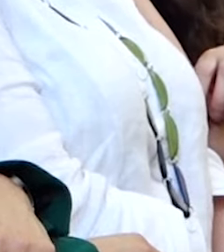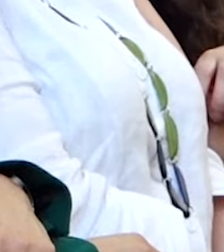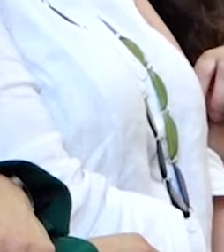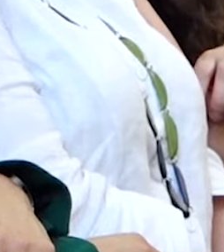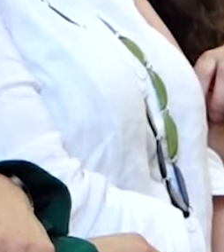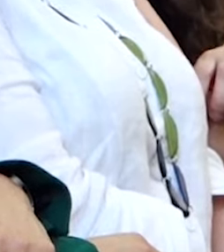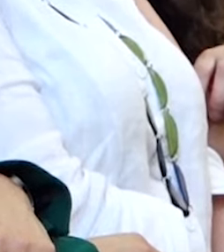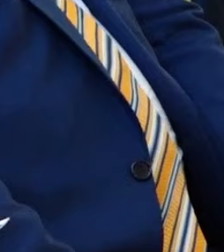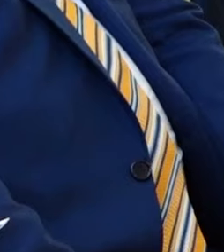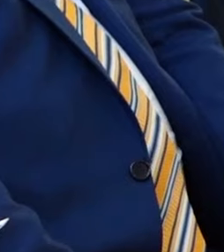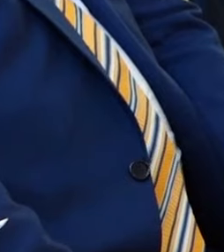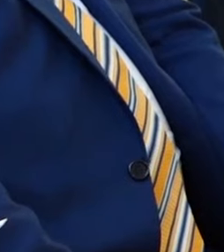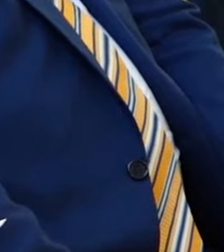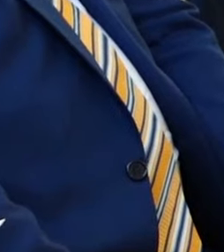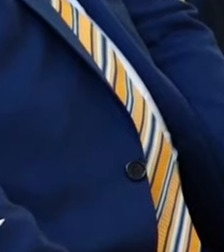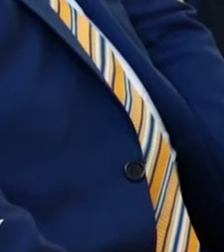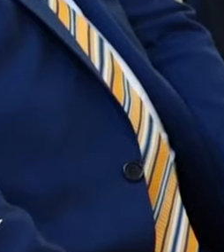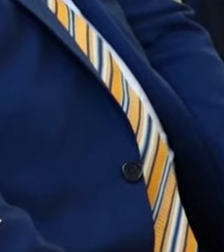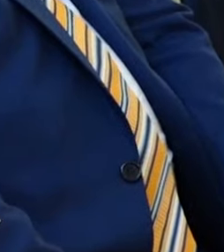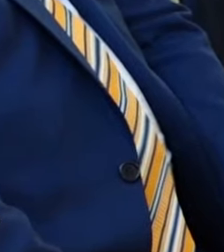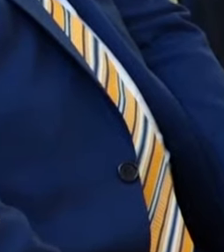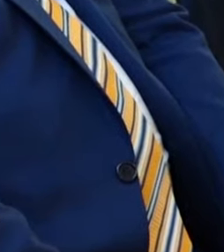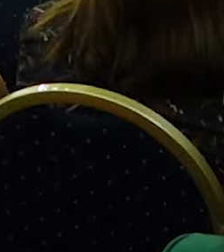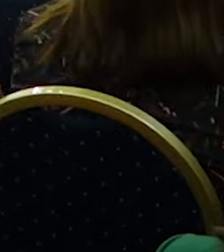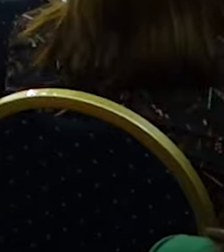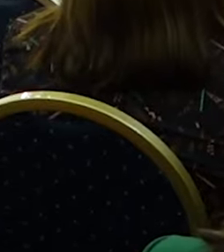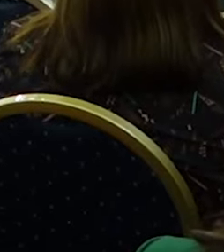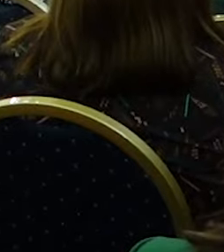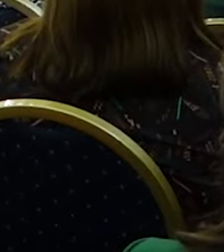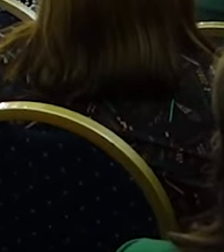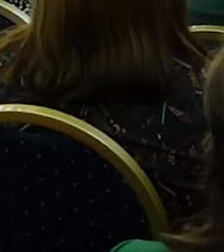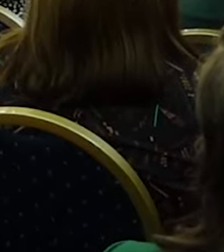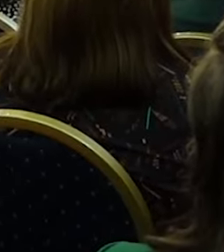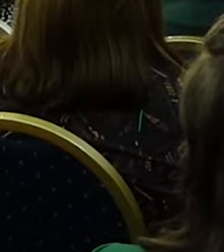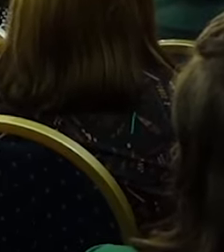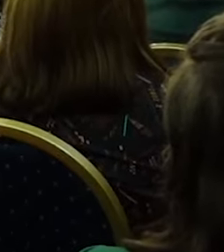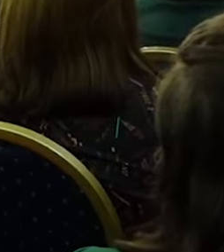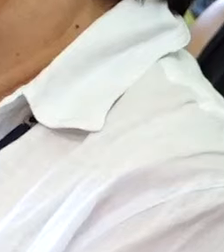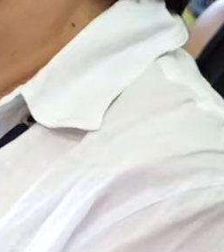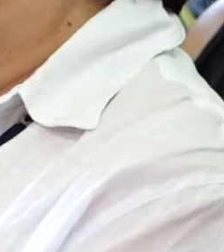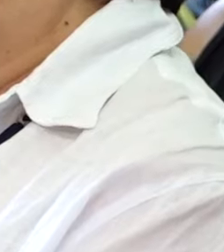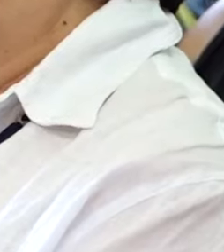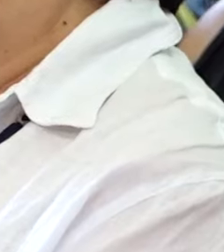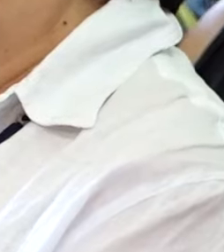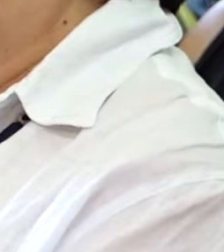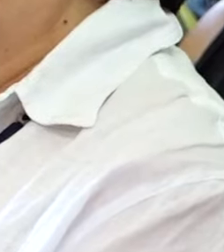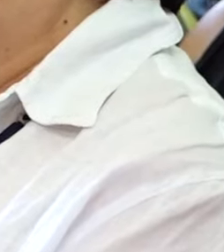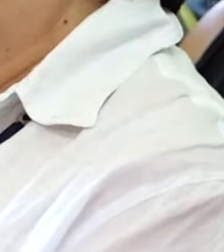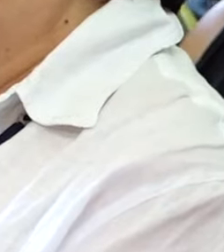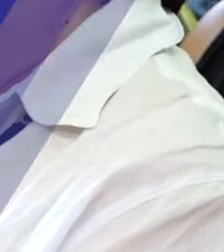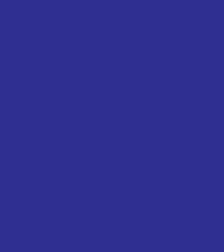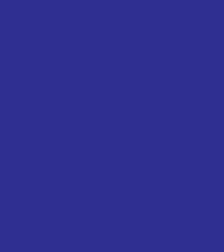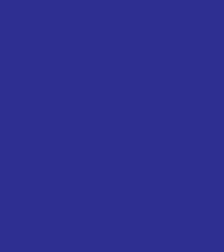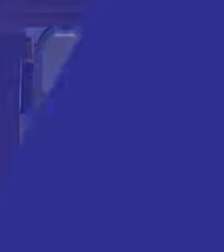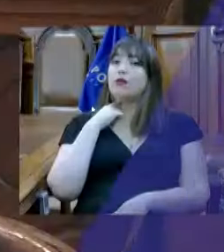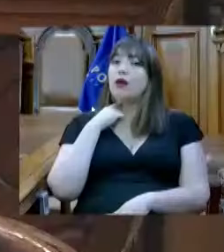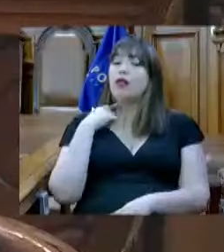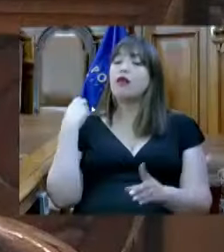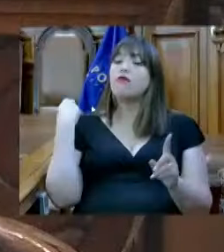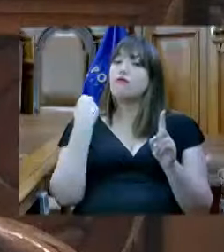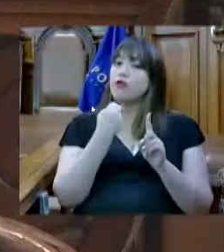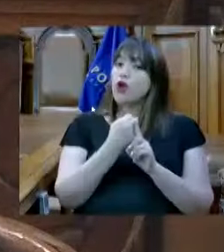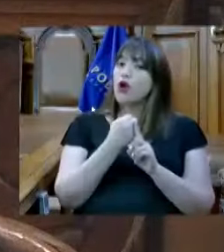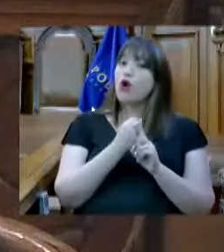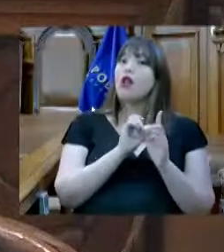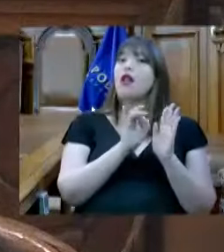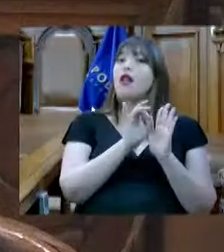mujeres en razón de su género, y la ley número 21.643, conocida como Ley Karim, que se ha traducido en la